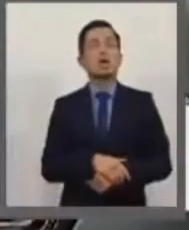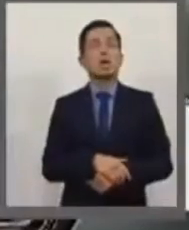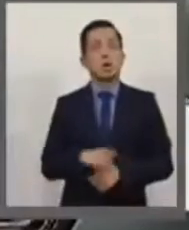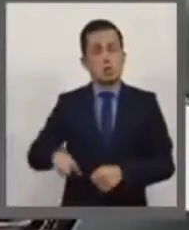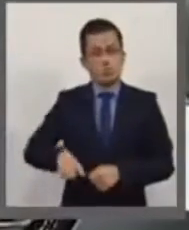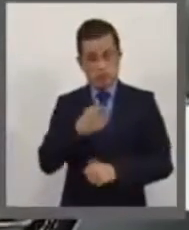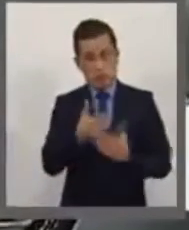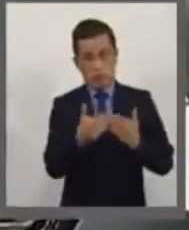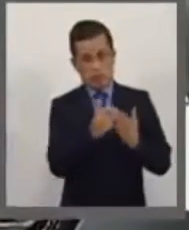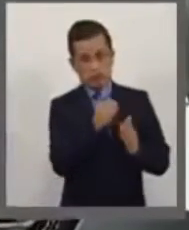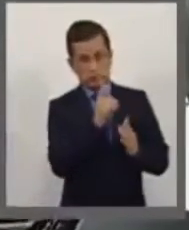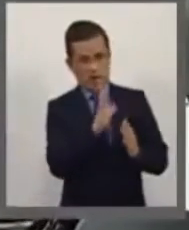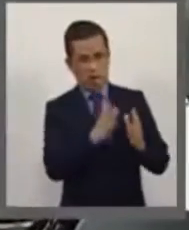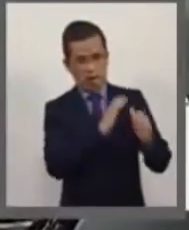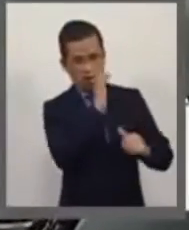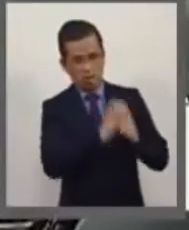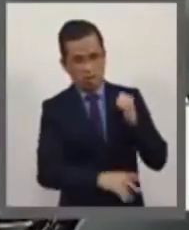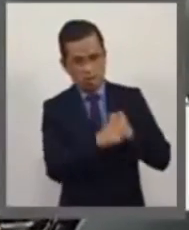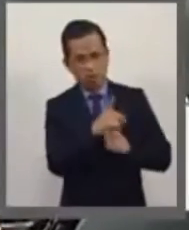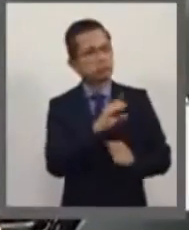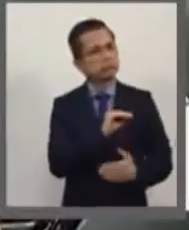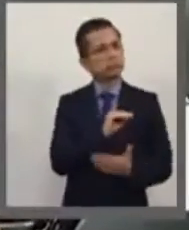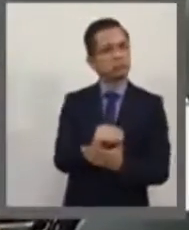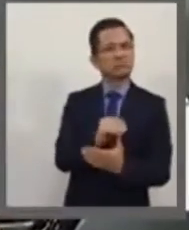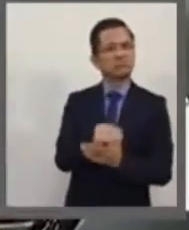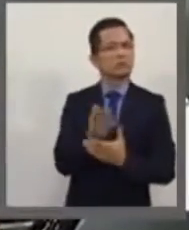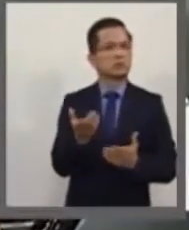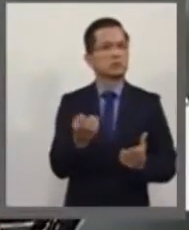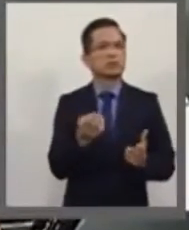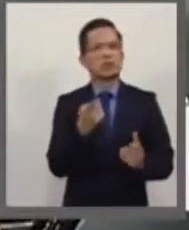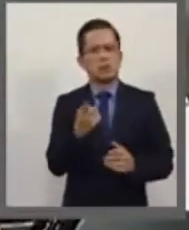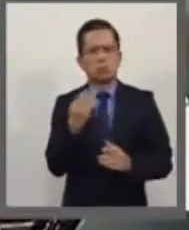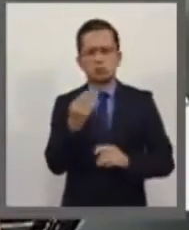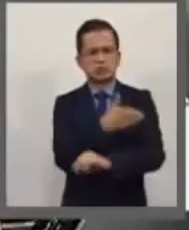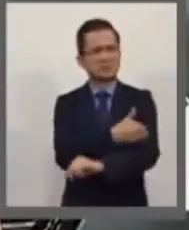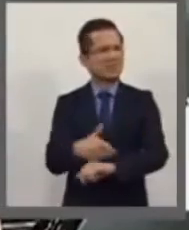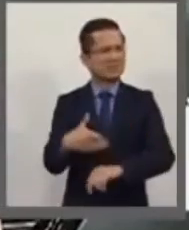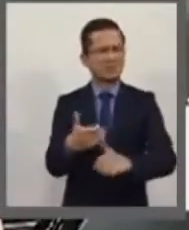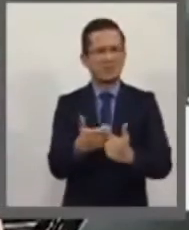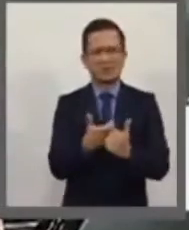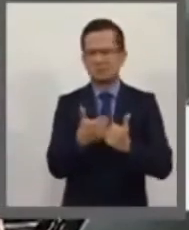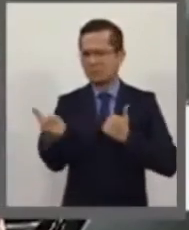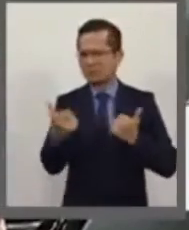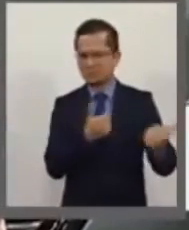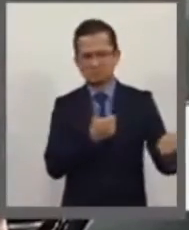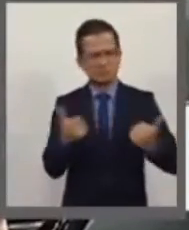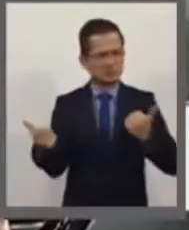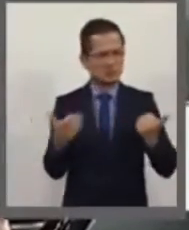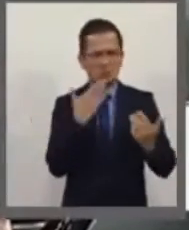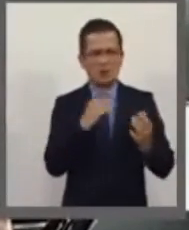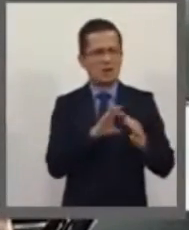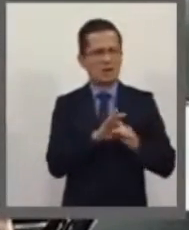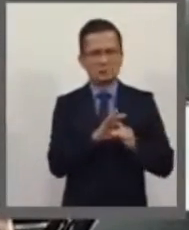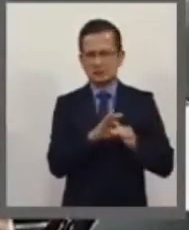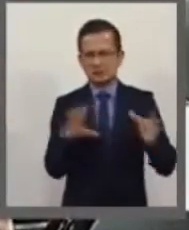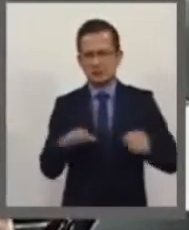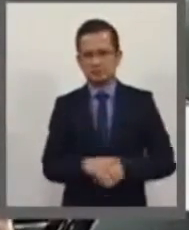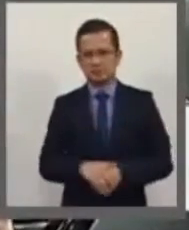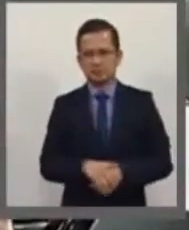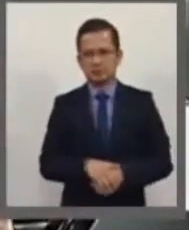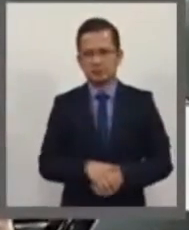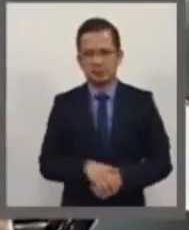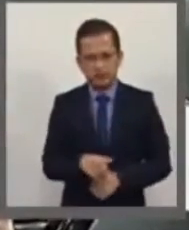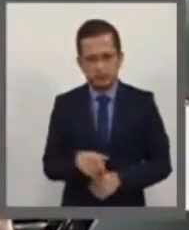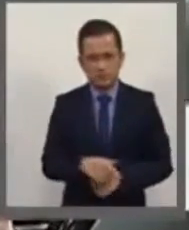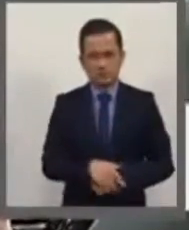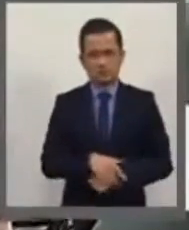exigencias, detenido como consecuencia las escenas de familias separadas de desintegración le por ruego, parte del concluya gobierno de su Estados